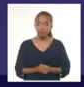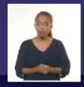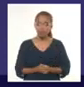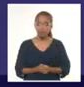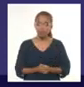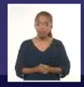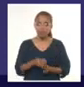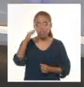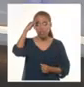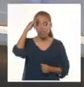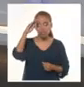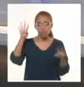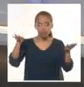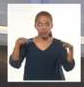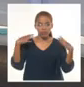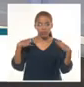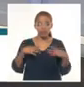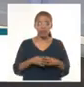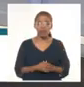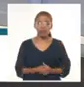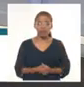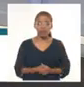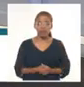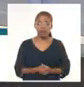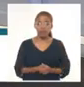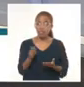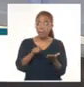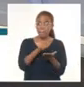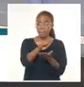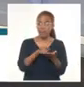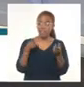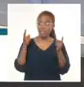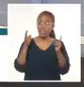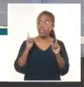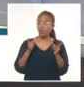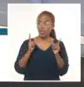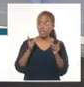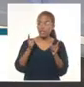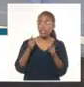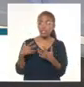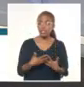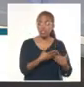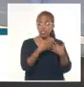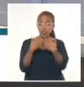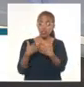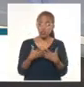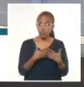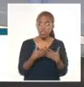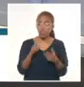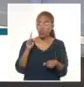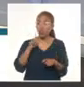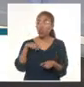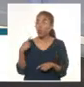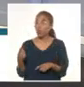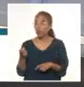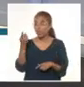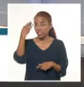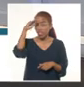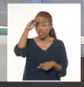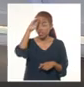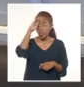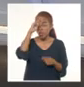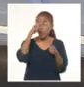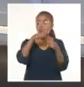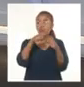Saludos, amigos televidentes. La política de Estados Unidos hacia Cuba en los últimos años ha estado sustentada en dos